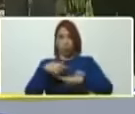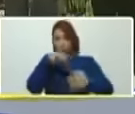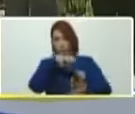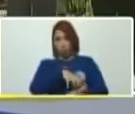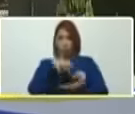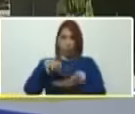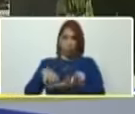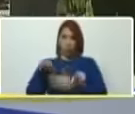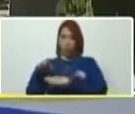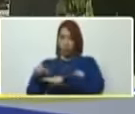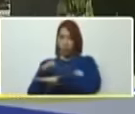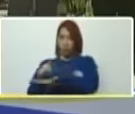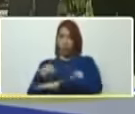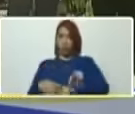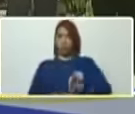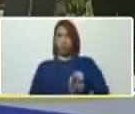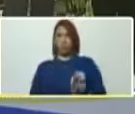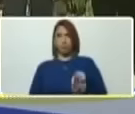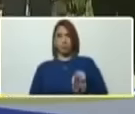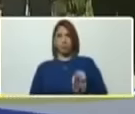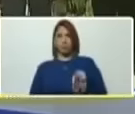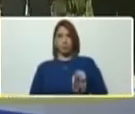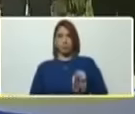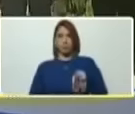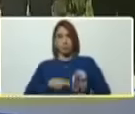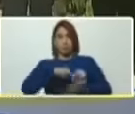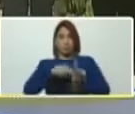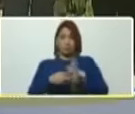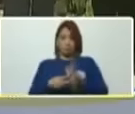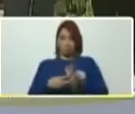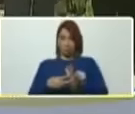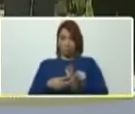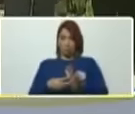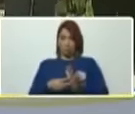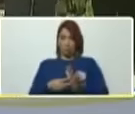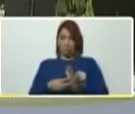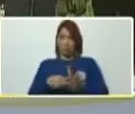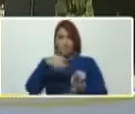municipal. En el caso de Miranda, Héctor, gobernador,